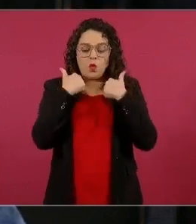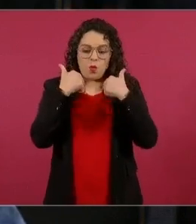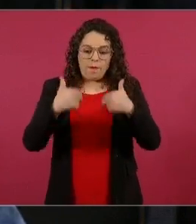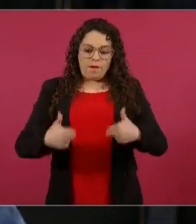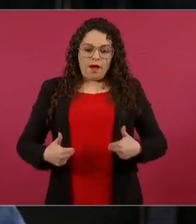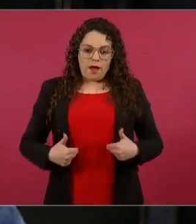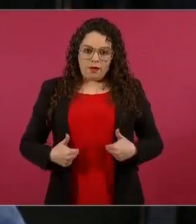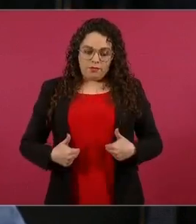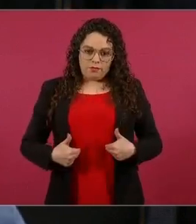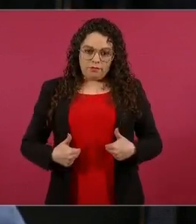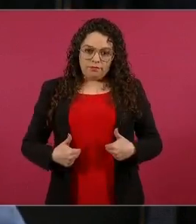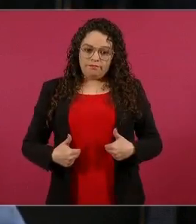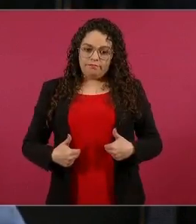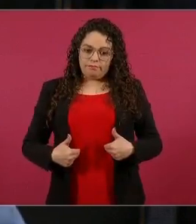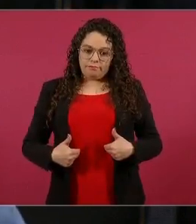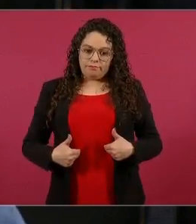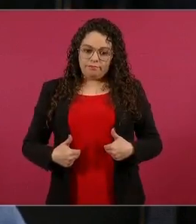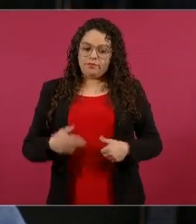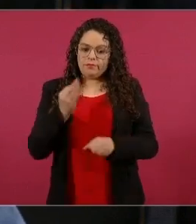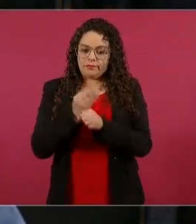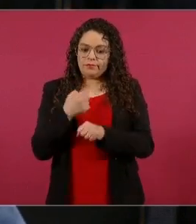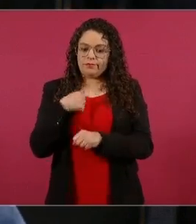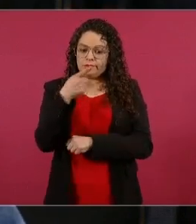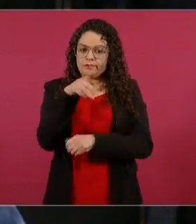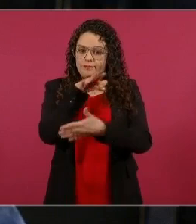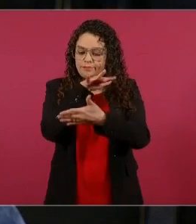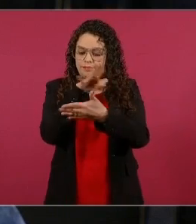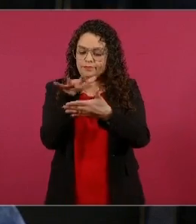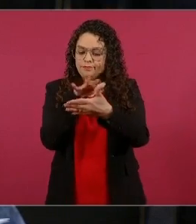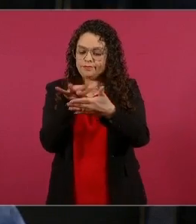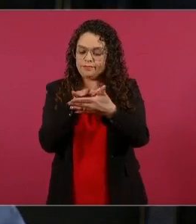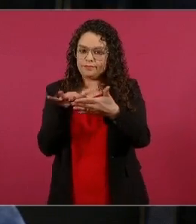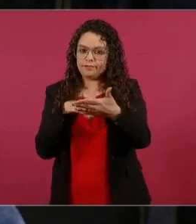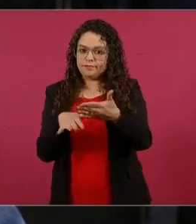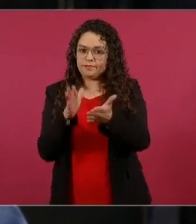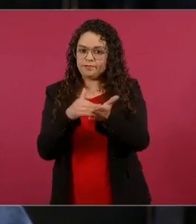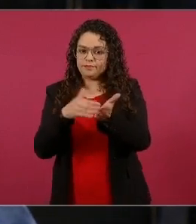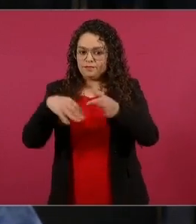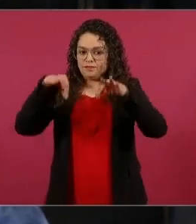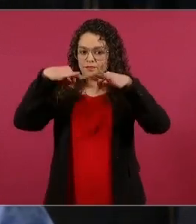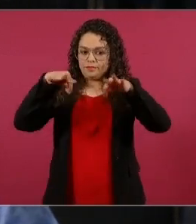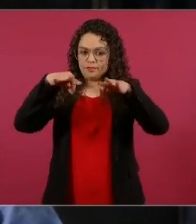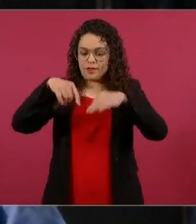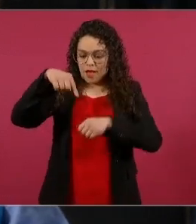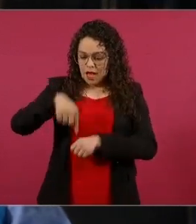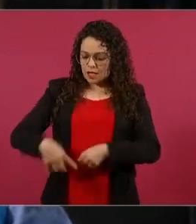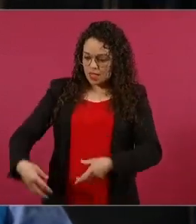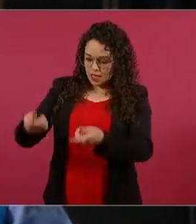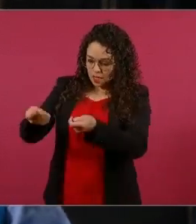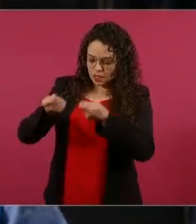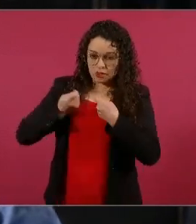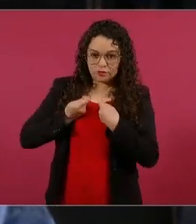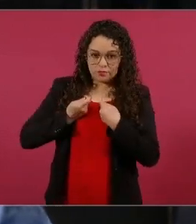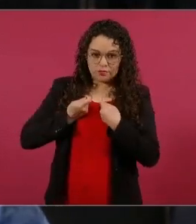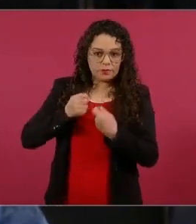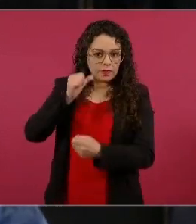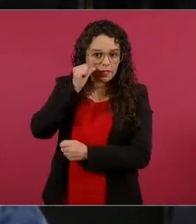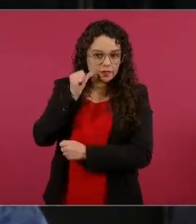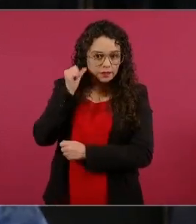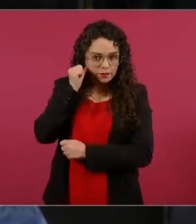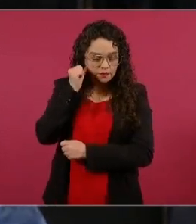nuestro trabajo periodístico y me voy a permitir leer fragmentos de un documento que nos entregaron aquí a los compañeros